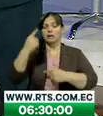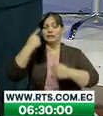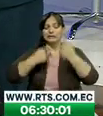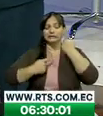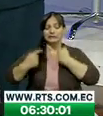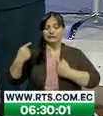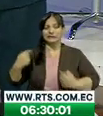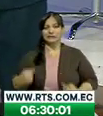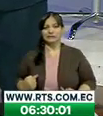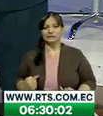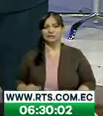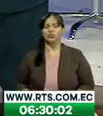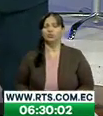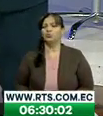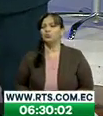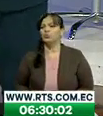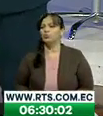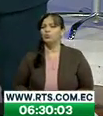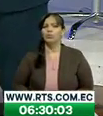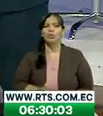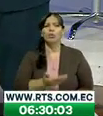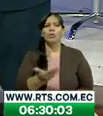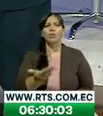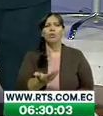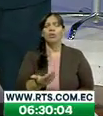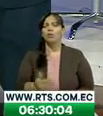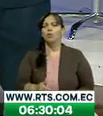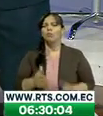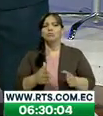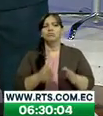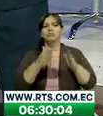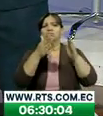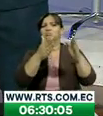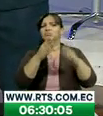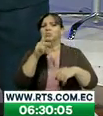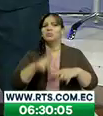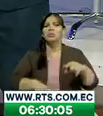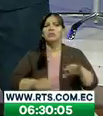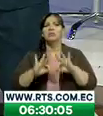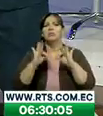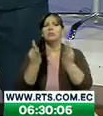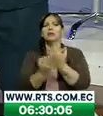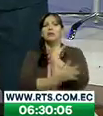fallecidos piden ayuda para poder sepultarlos. Veamos a continuación.